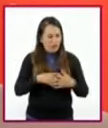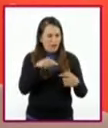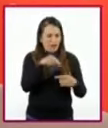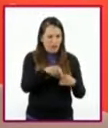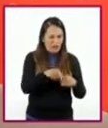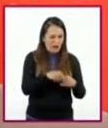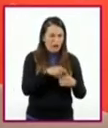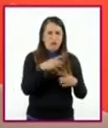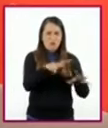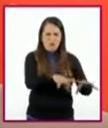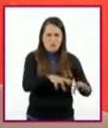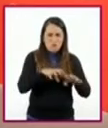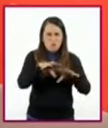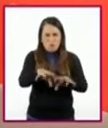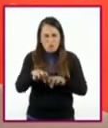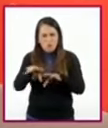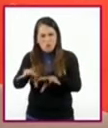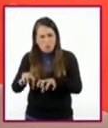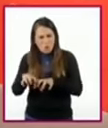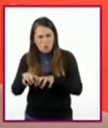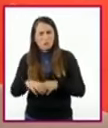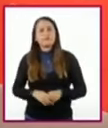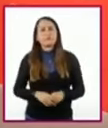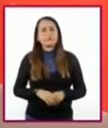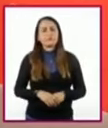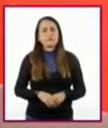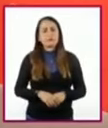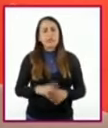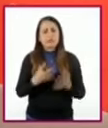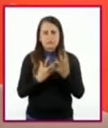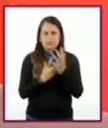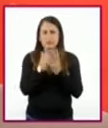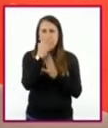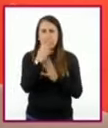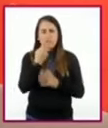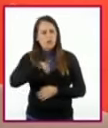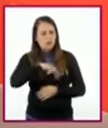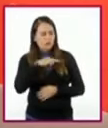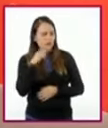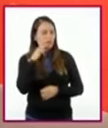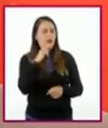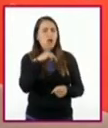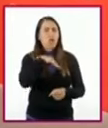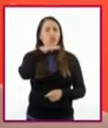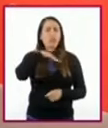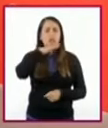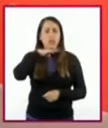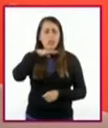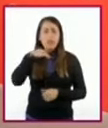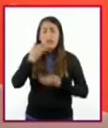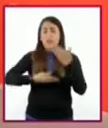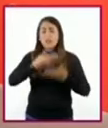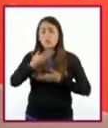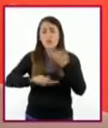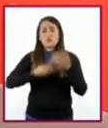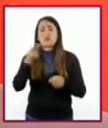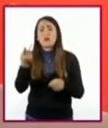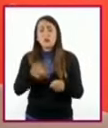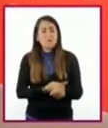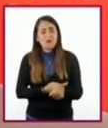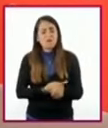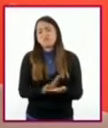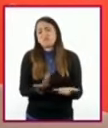de los recursos naturales, sin observar cómo alteramos nuestros ecosistemas y las repercusiones que tiene